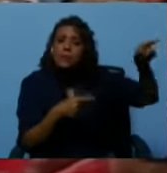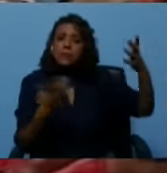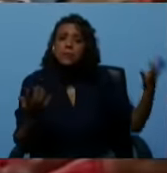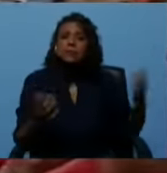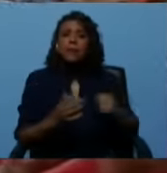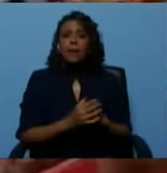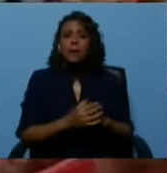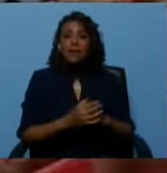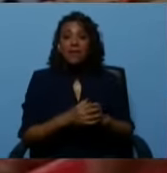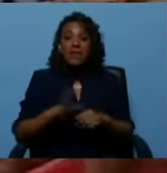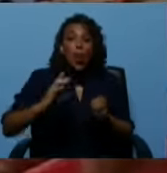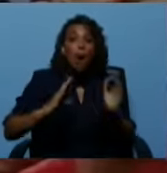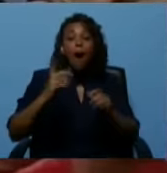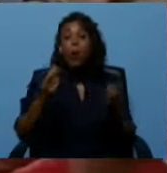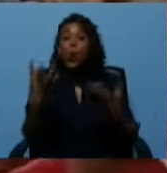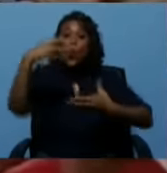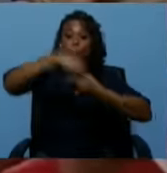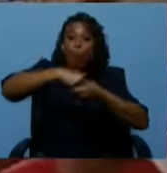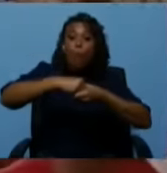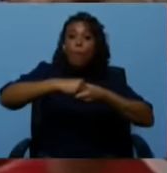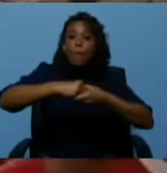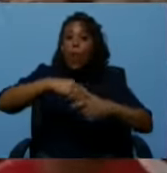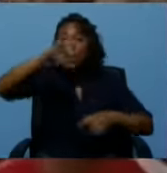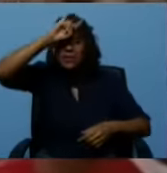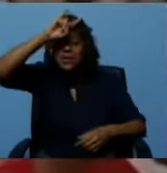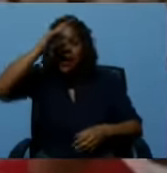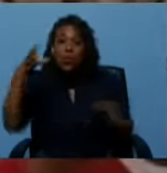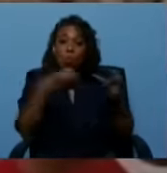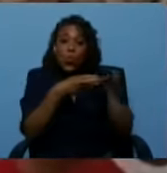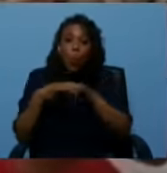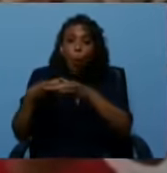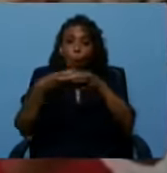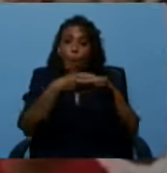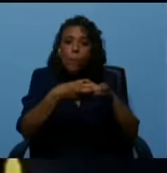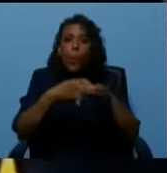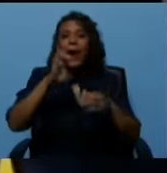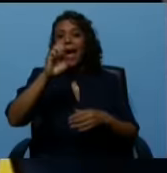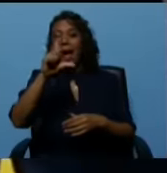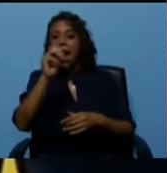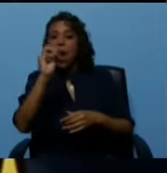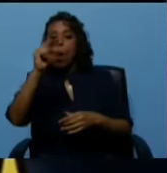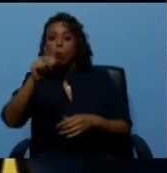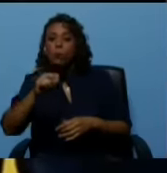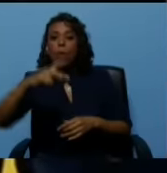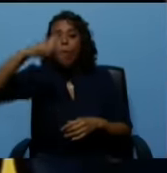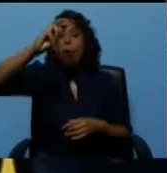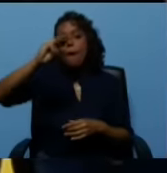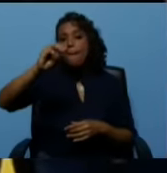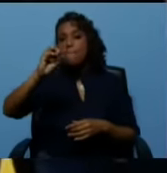Y uno de los miembros del pacto satánico es Elon Musk.